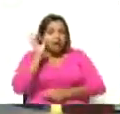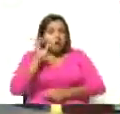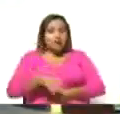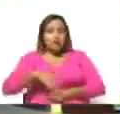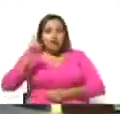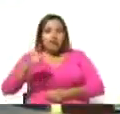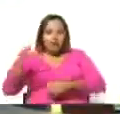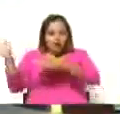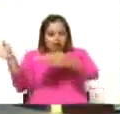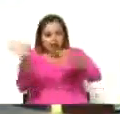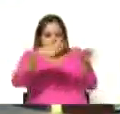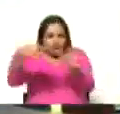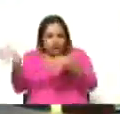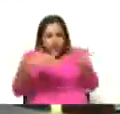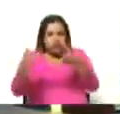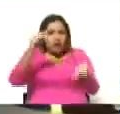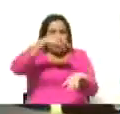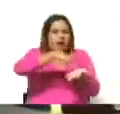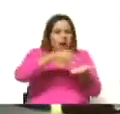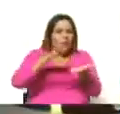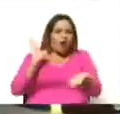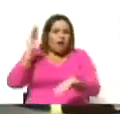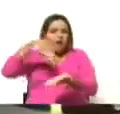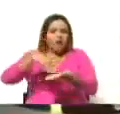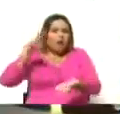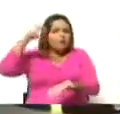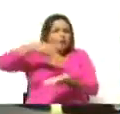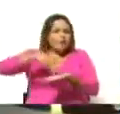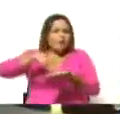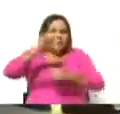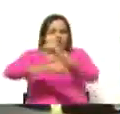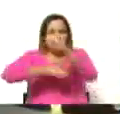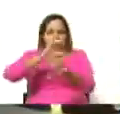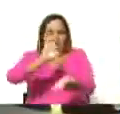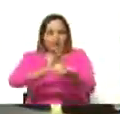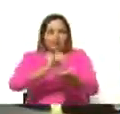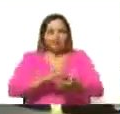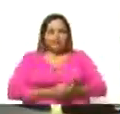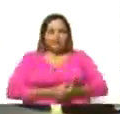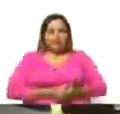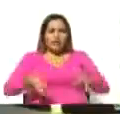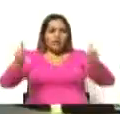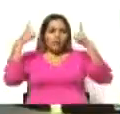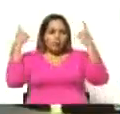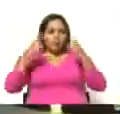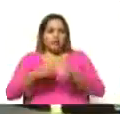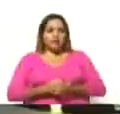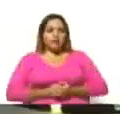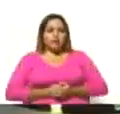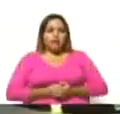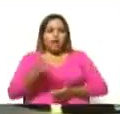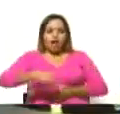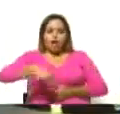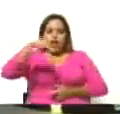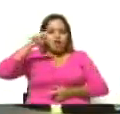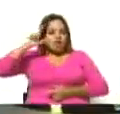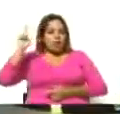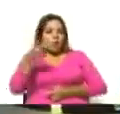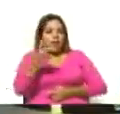sobre el estado Carabobo, Aragua, Miranda, Distrito Capital, La Guaira, el norte de